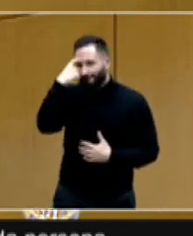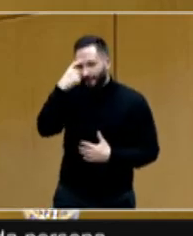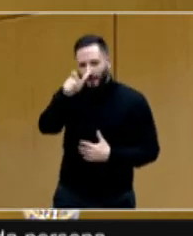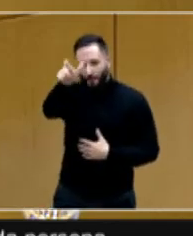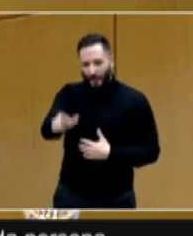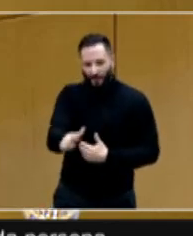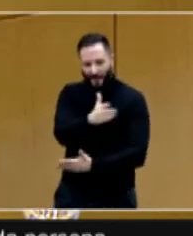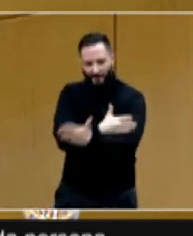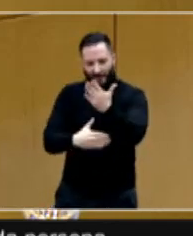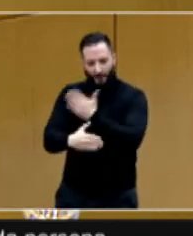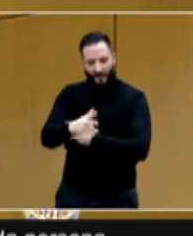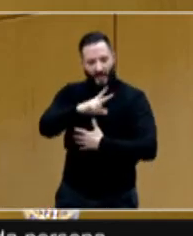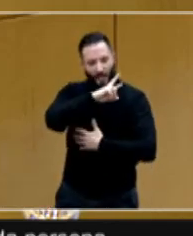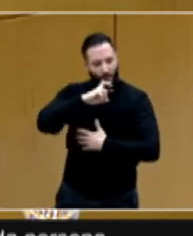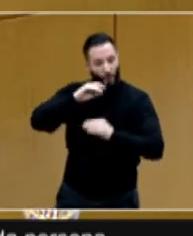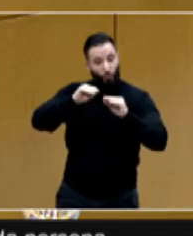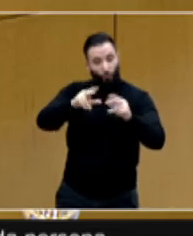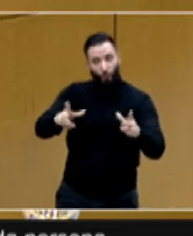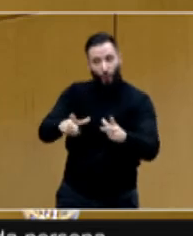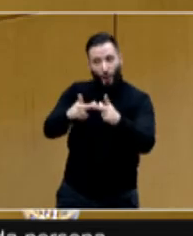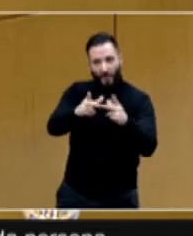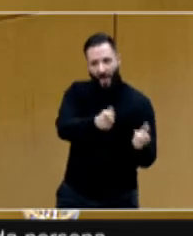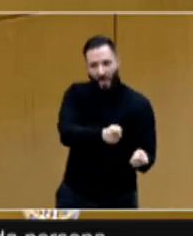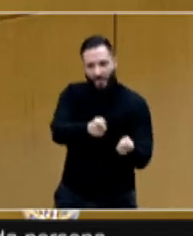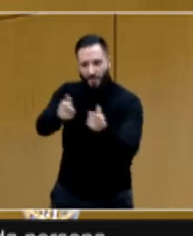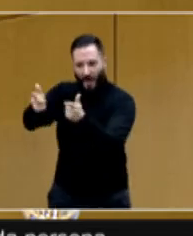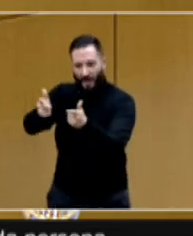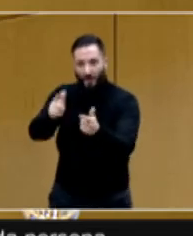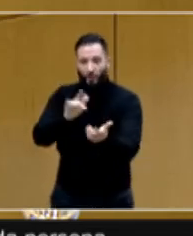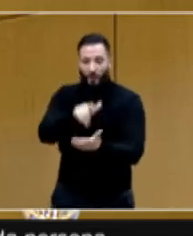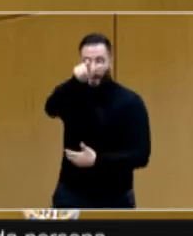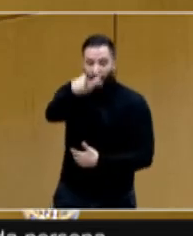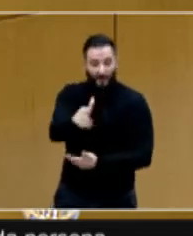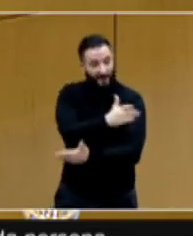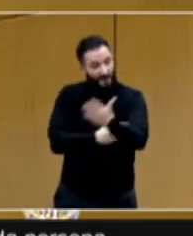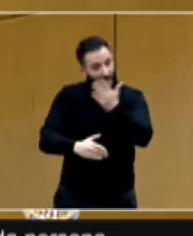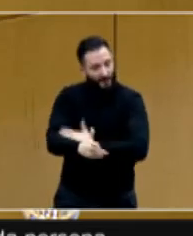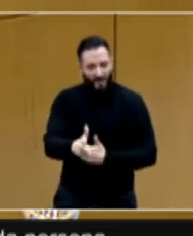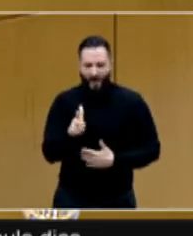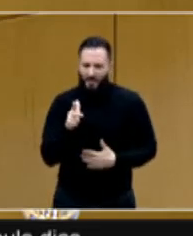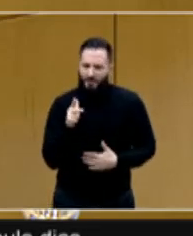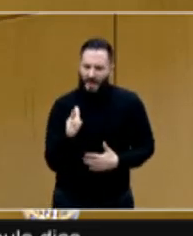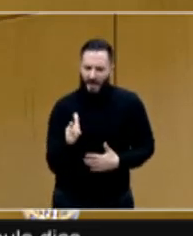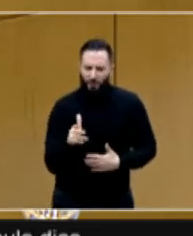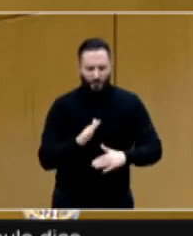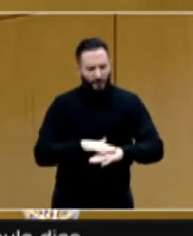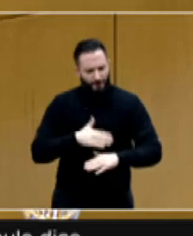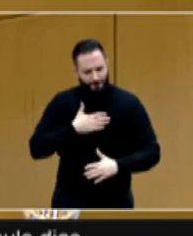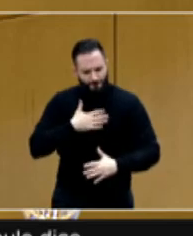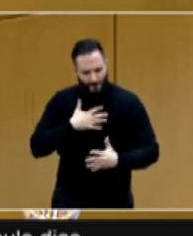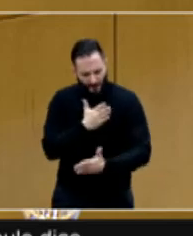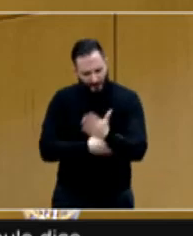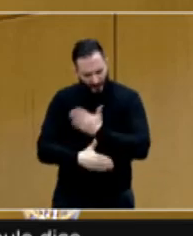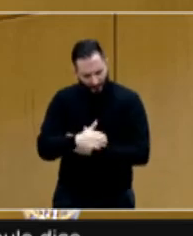aportan a la sociedad no del derecho que tienen las personas con discapacidad y sentarse sino del beneficio que obtiene la discapacidad